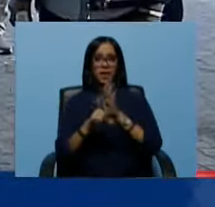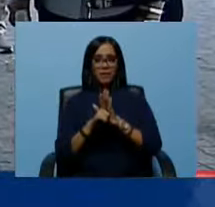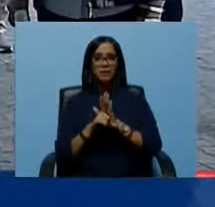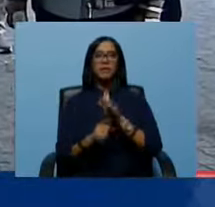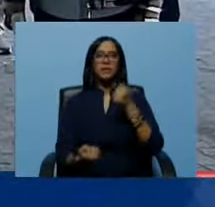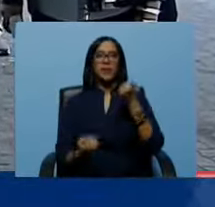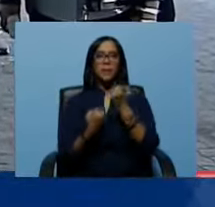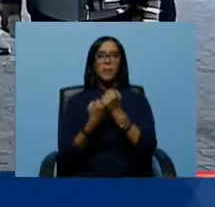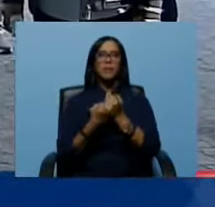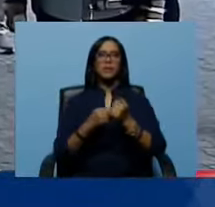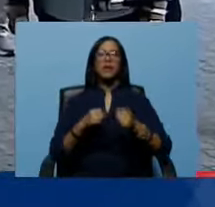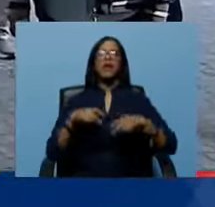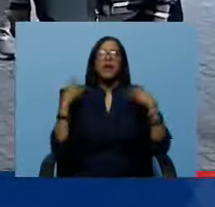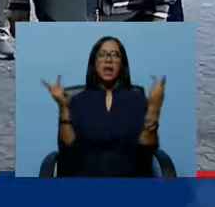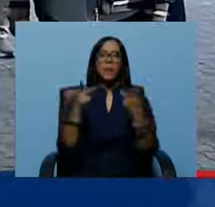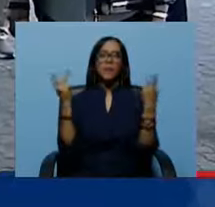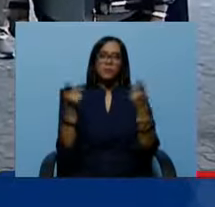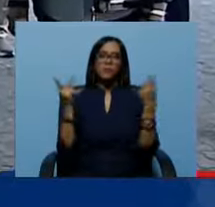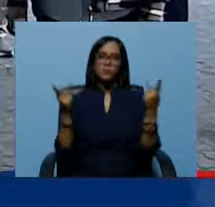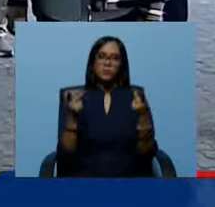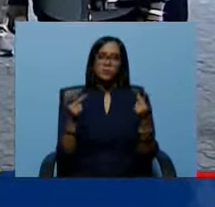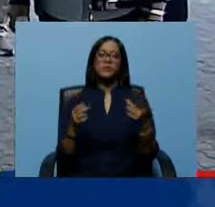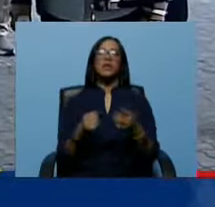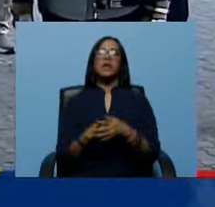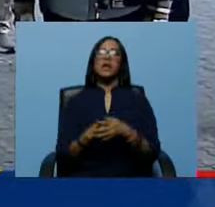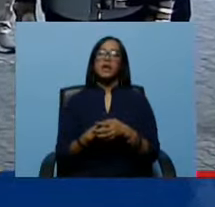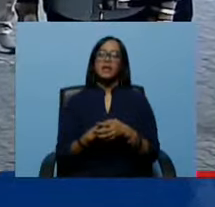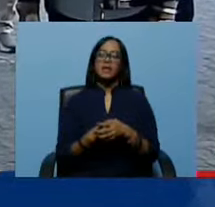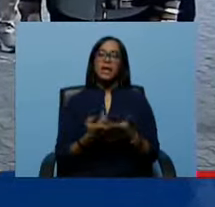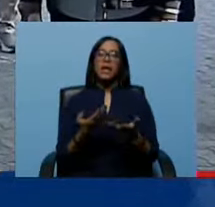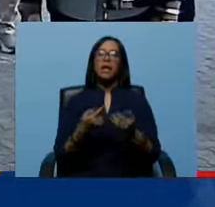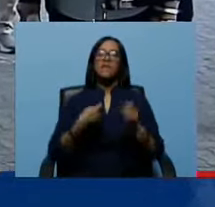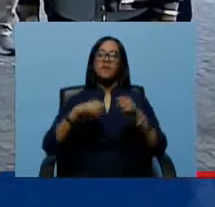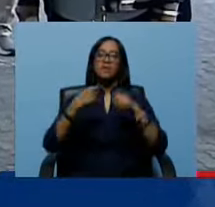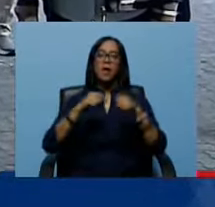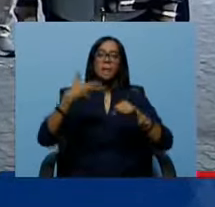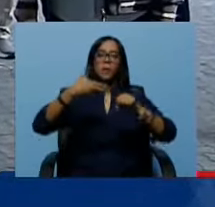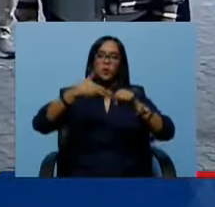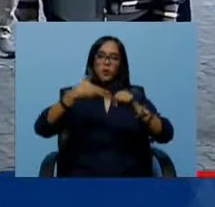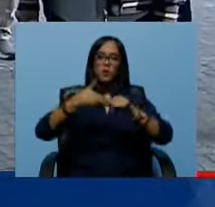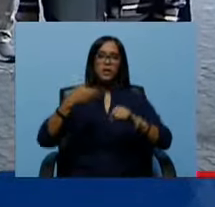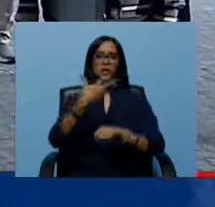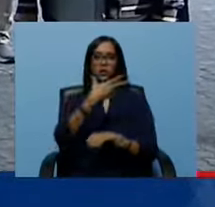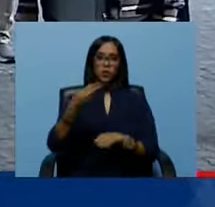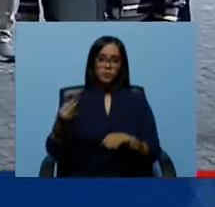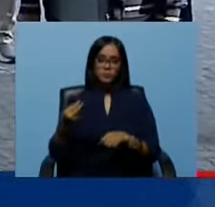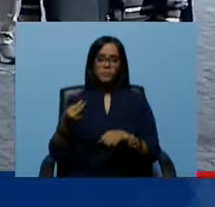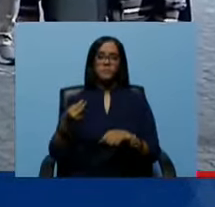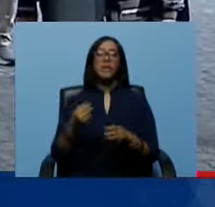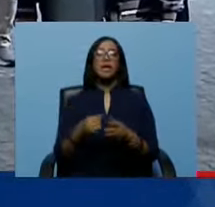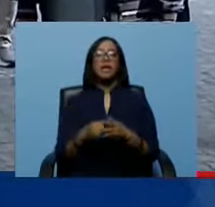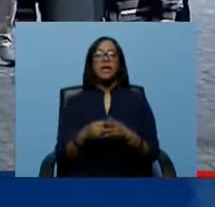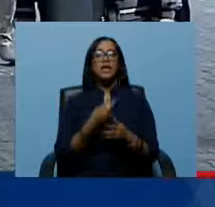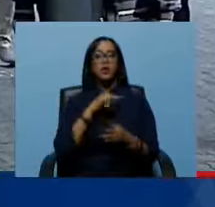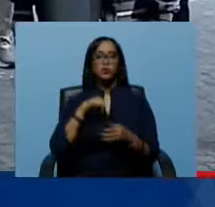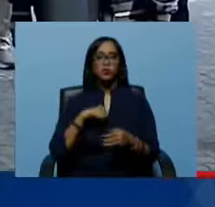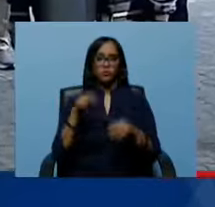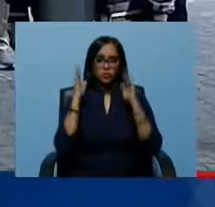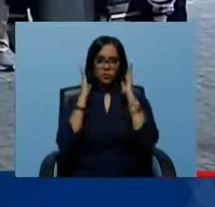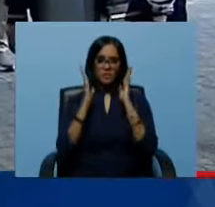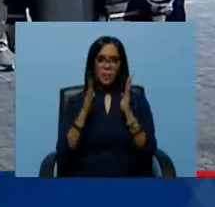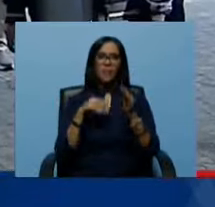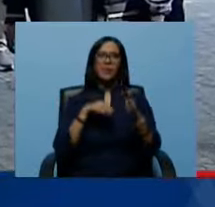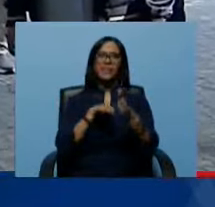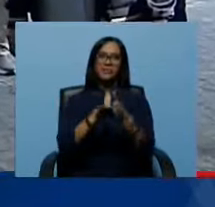la promoción de exportaciones no petroleras para nosotros concentrarnos en el desarrollo de